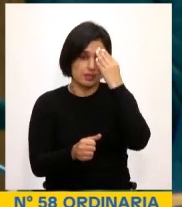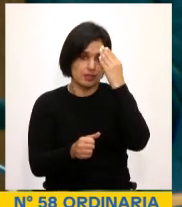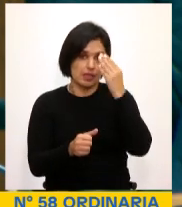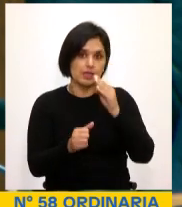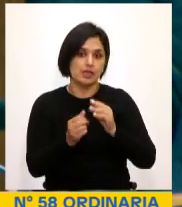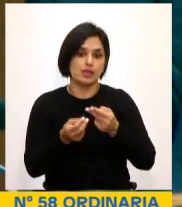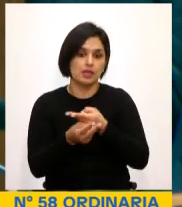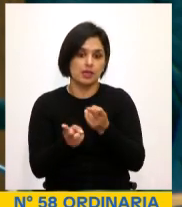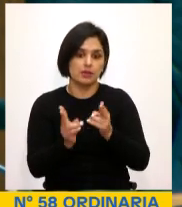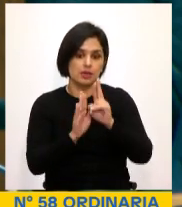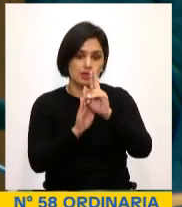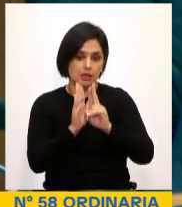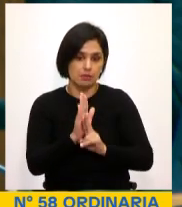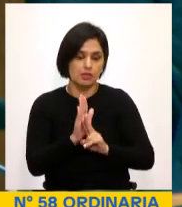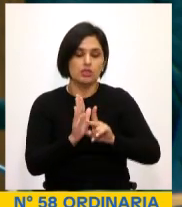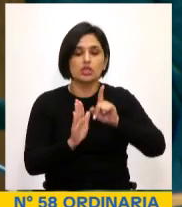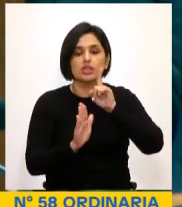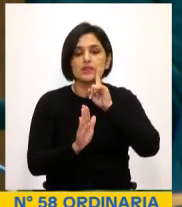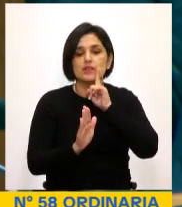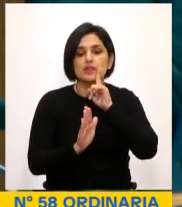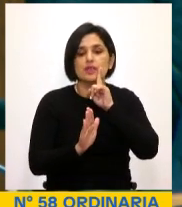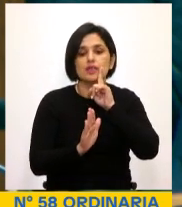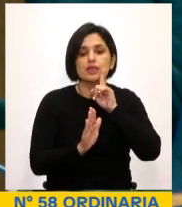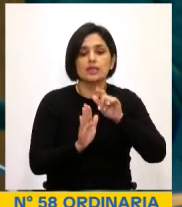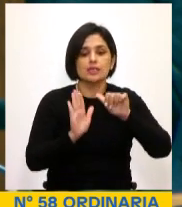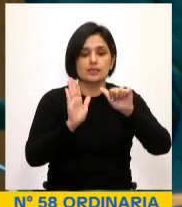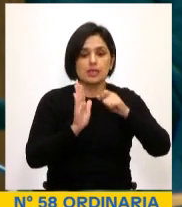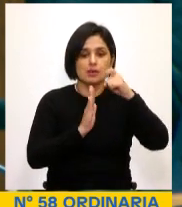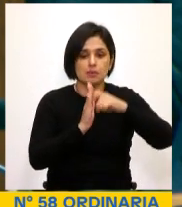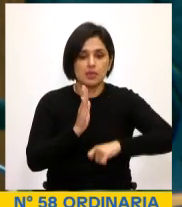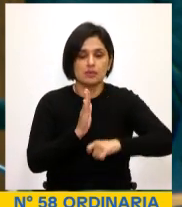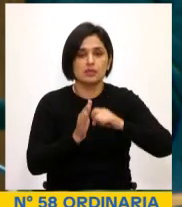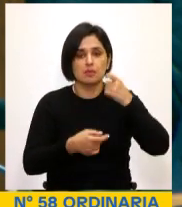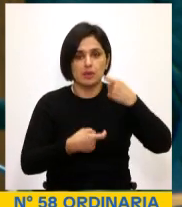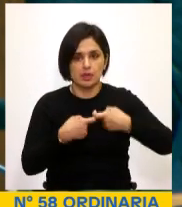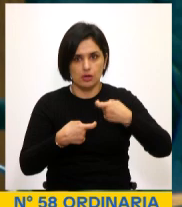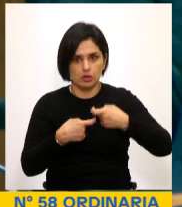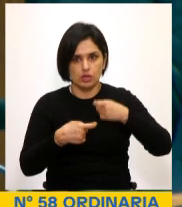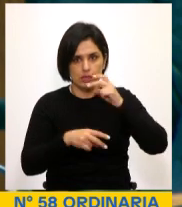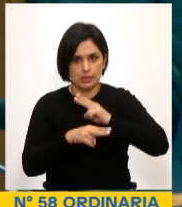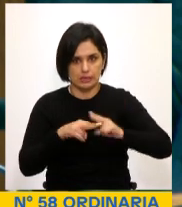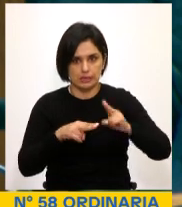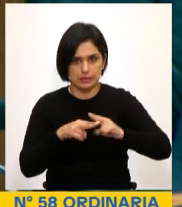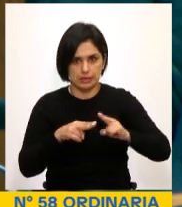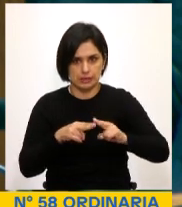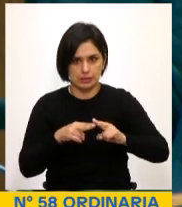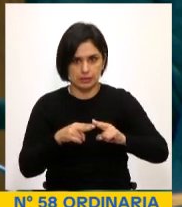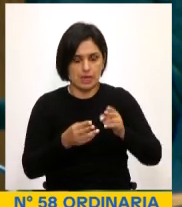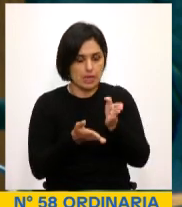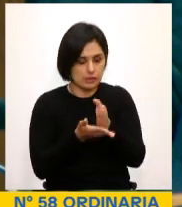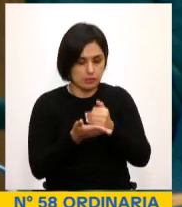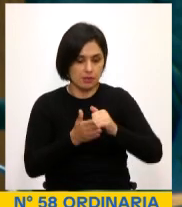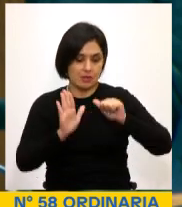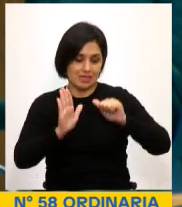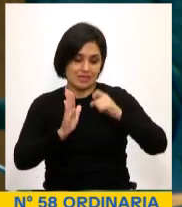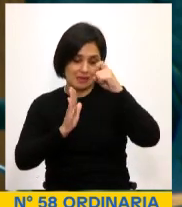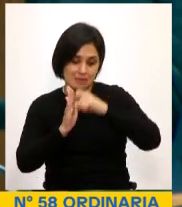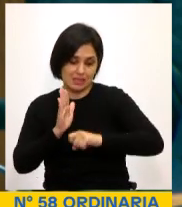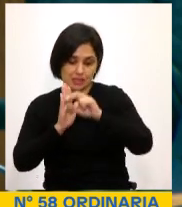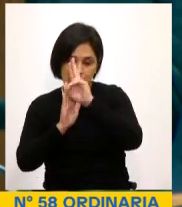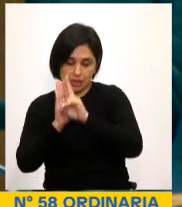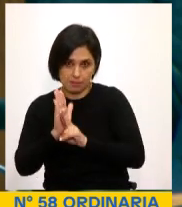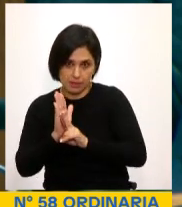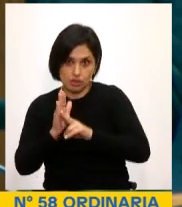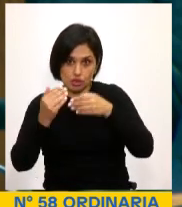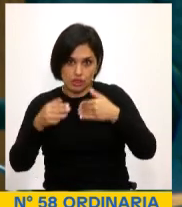reglamento tiene por su parte 6 meses para ser eh preparado y emitido